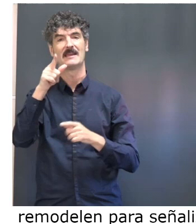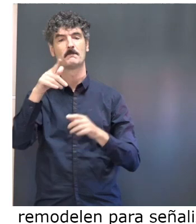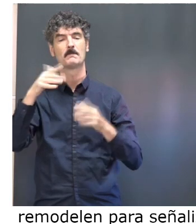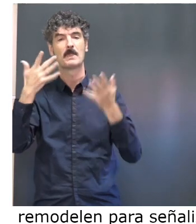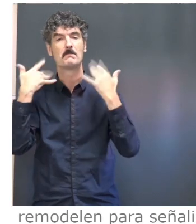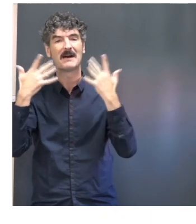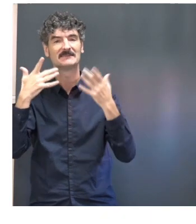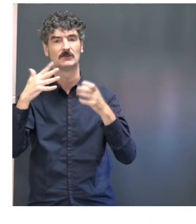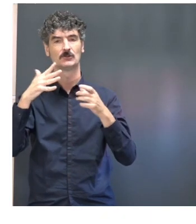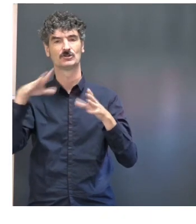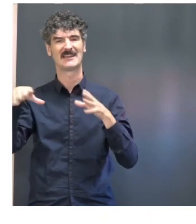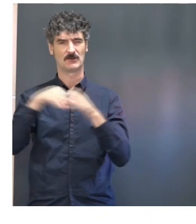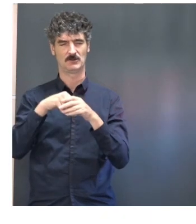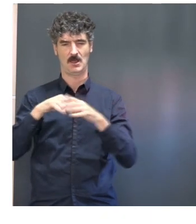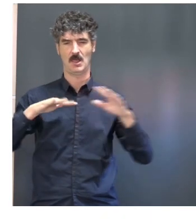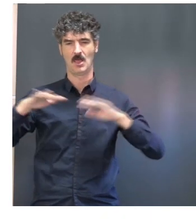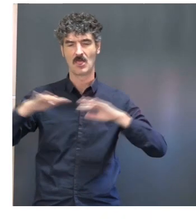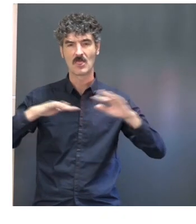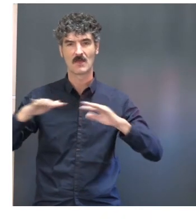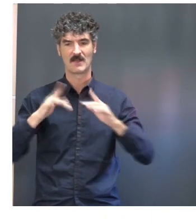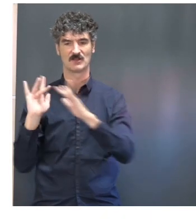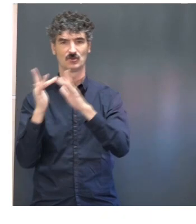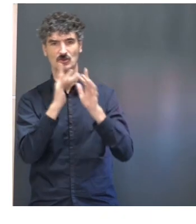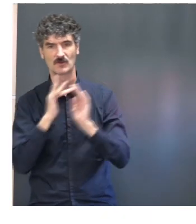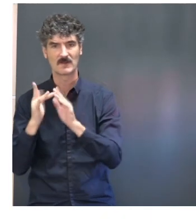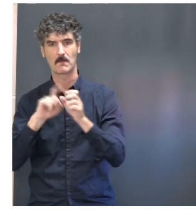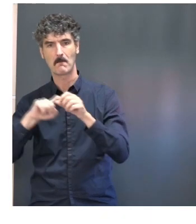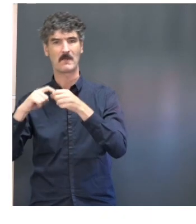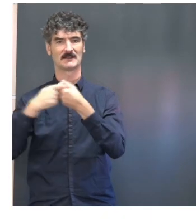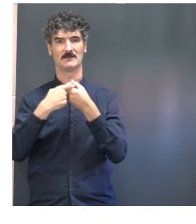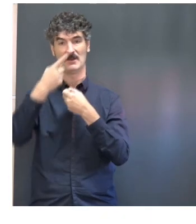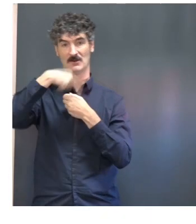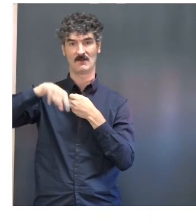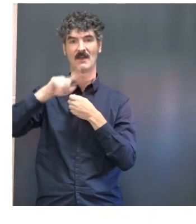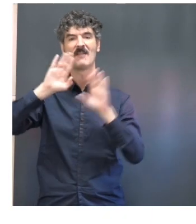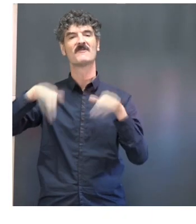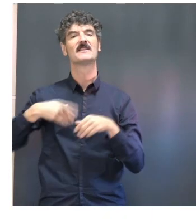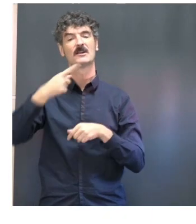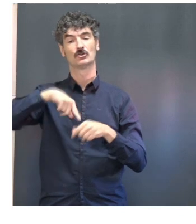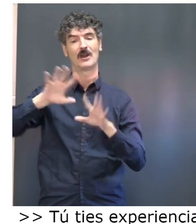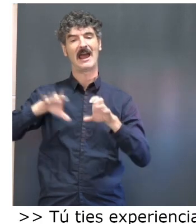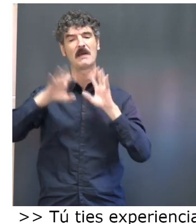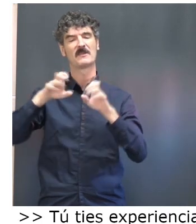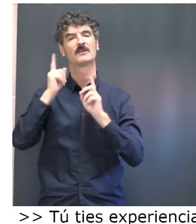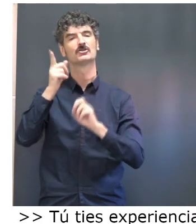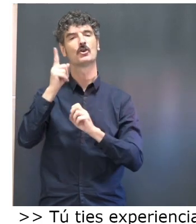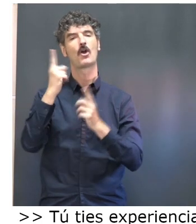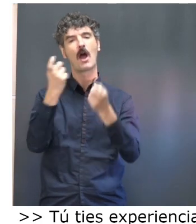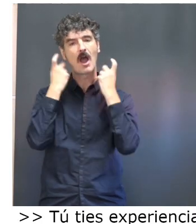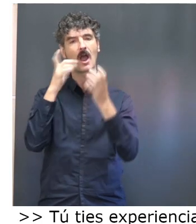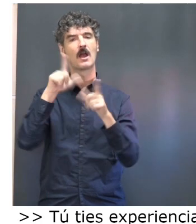estas dinámicas de socialización y de participación, porque al final hablábamos de que el aprendizaje no es solamente lo que